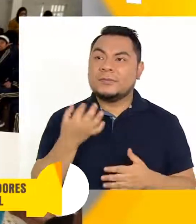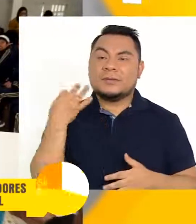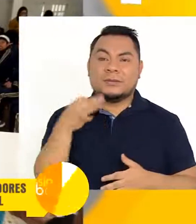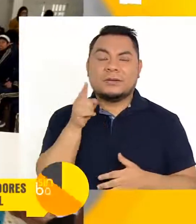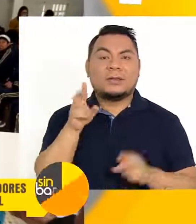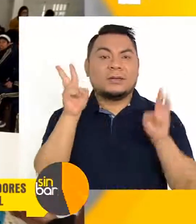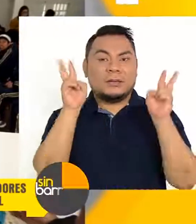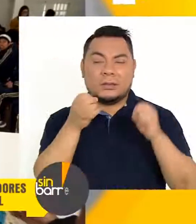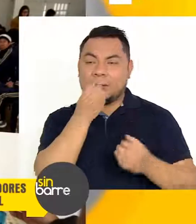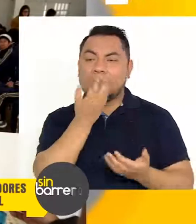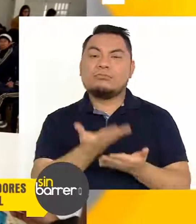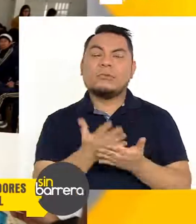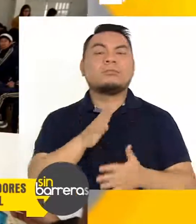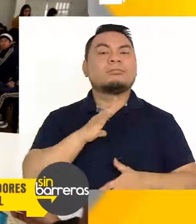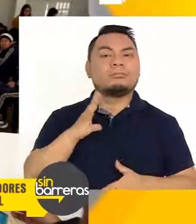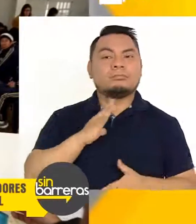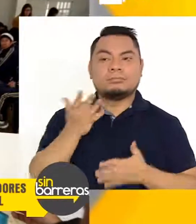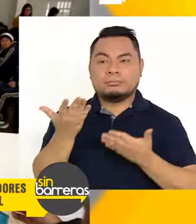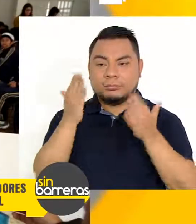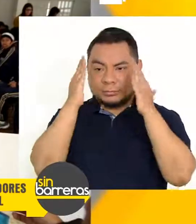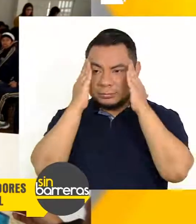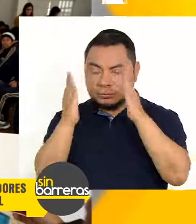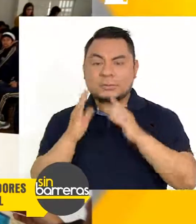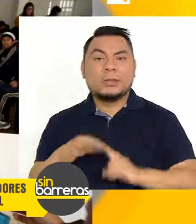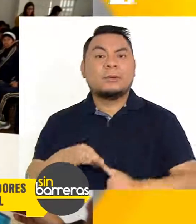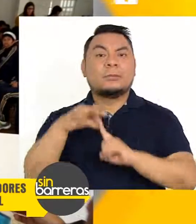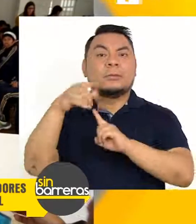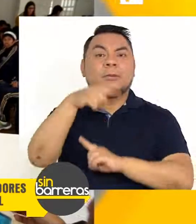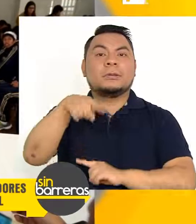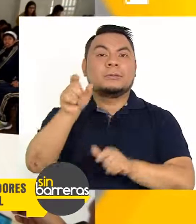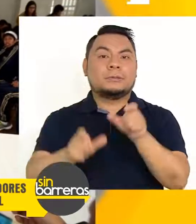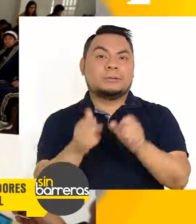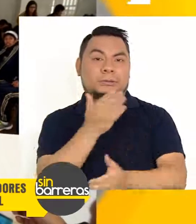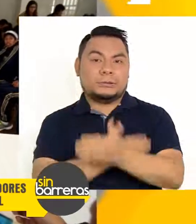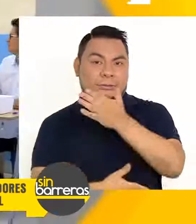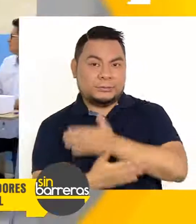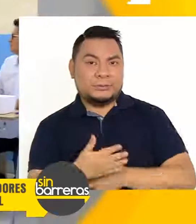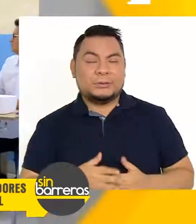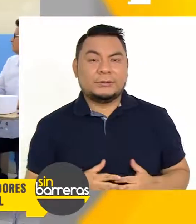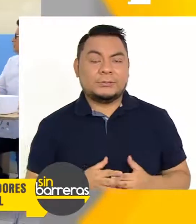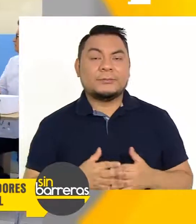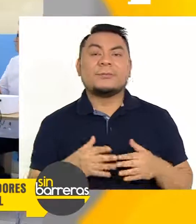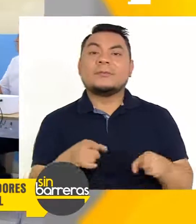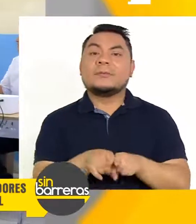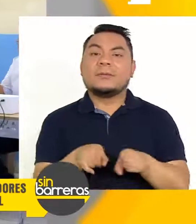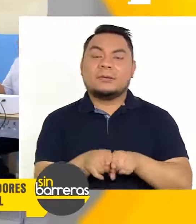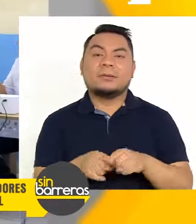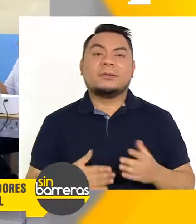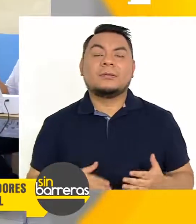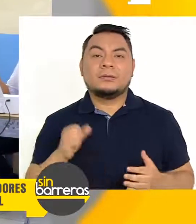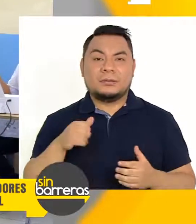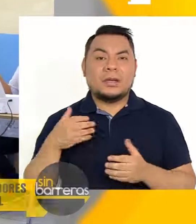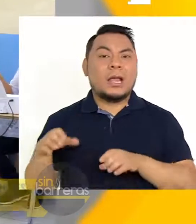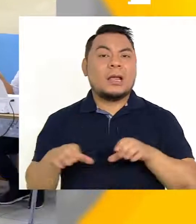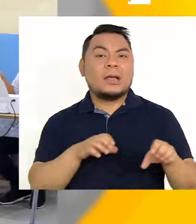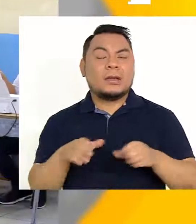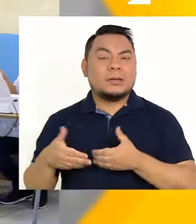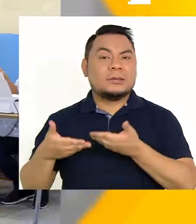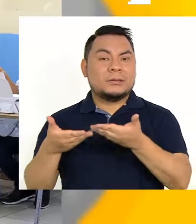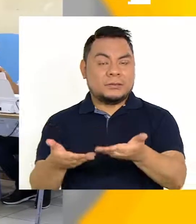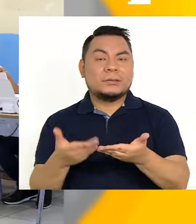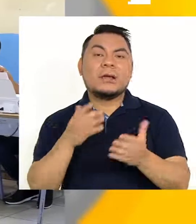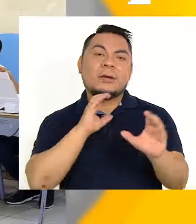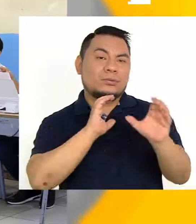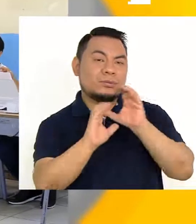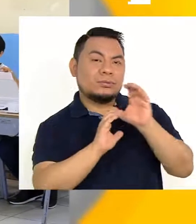incidiendo siempre en el tema del buen trato y la atención preferente a las personas con discapacidad. Asimismo, viene